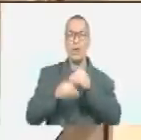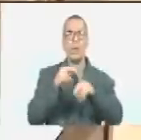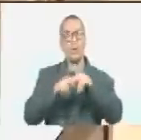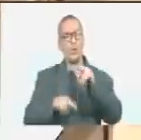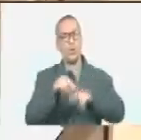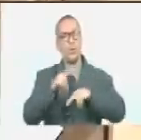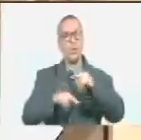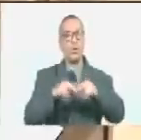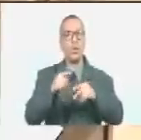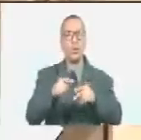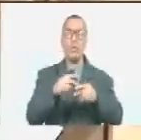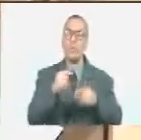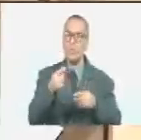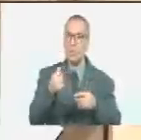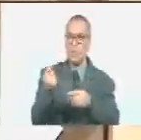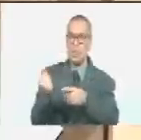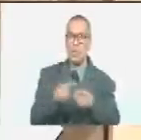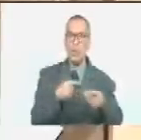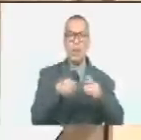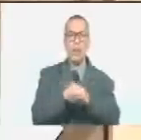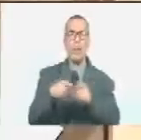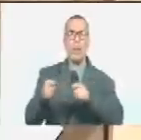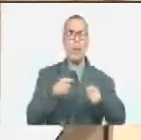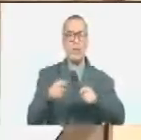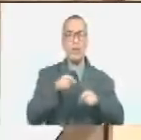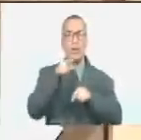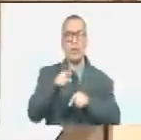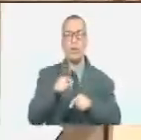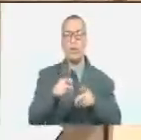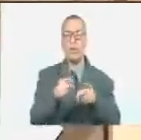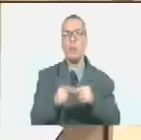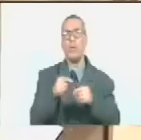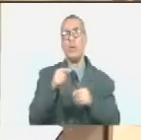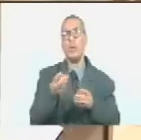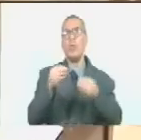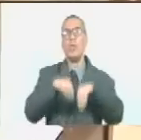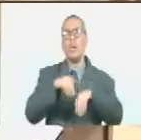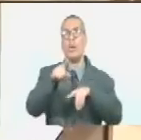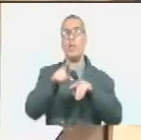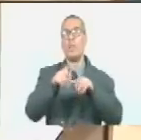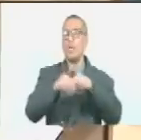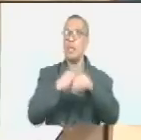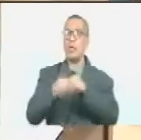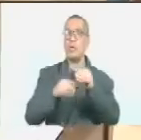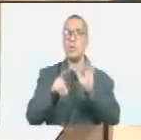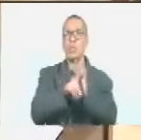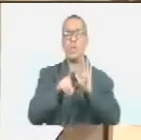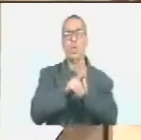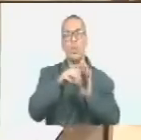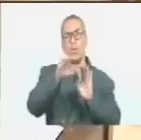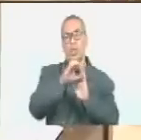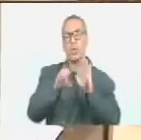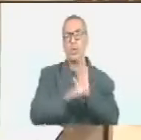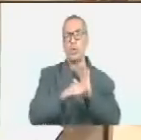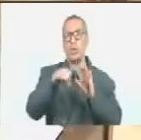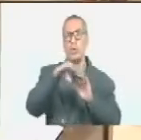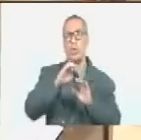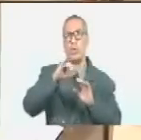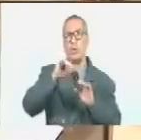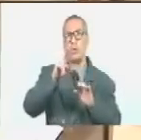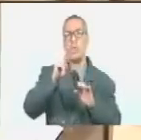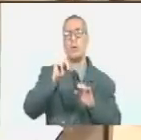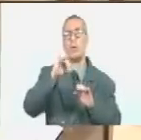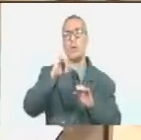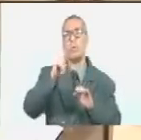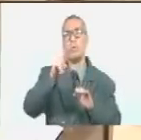productos, rendimientos o permutas derivados de dichos activos. Es acogernos a lo que establece el Código Civil en la